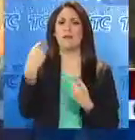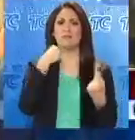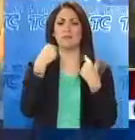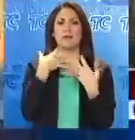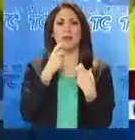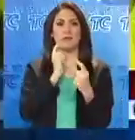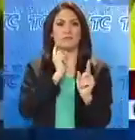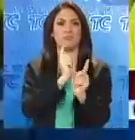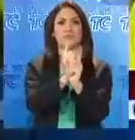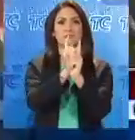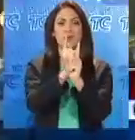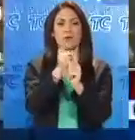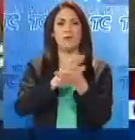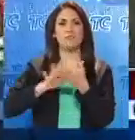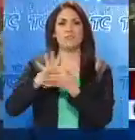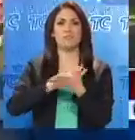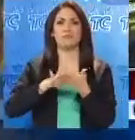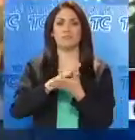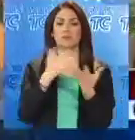confrontar, querían crear el caos.